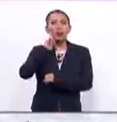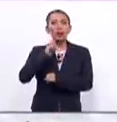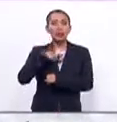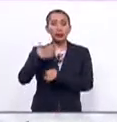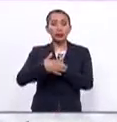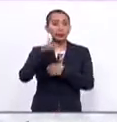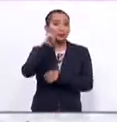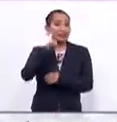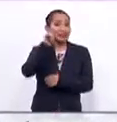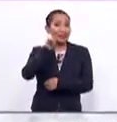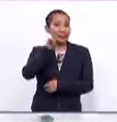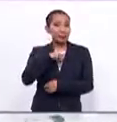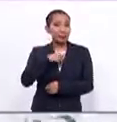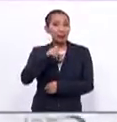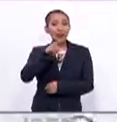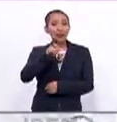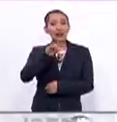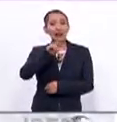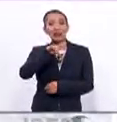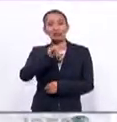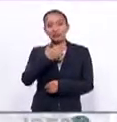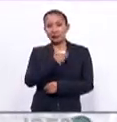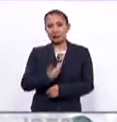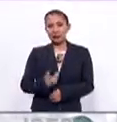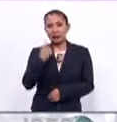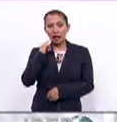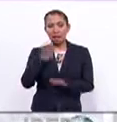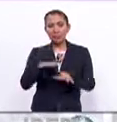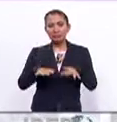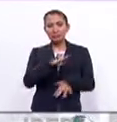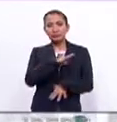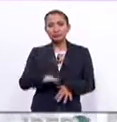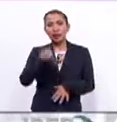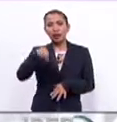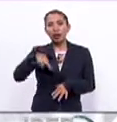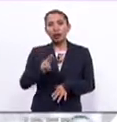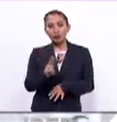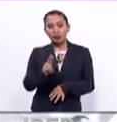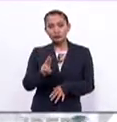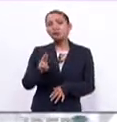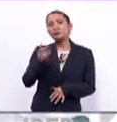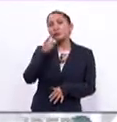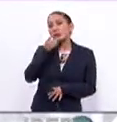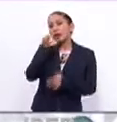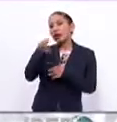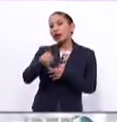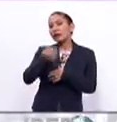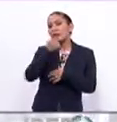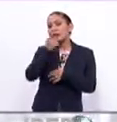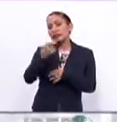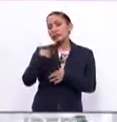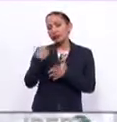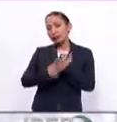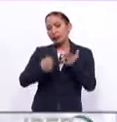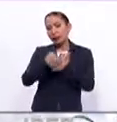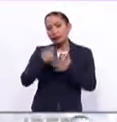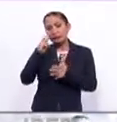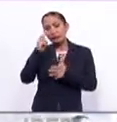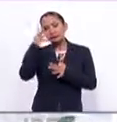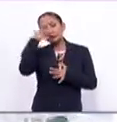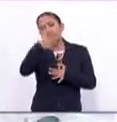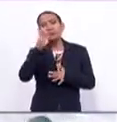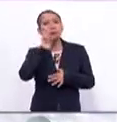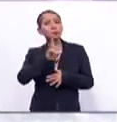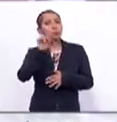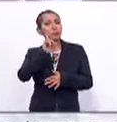que se celebra mañana, María Fernanda Espinosa, la presidenta de la Asamblea General de las Naciones Unidas, afirmó que la presión y las expectativas